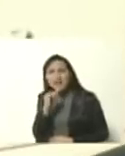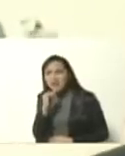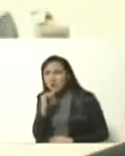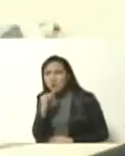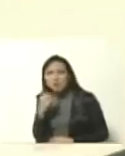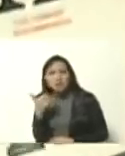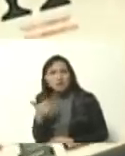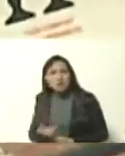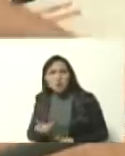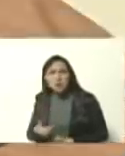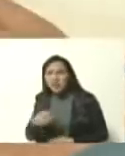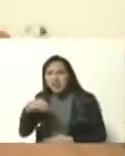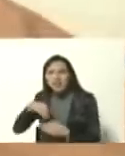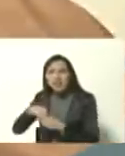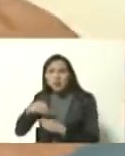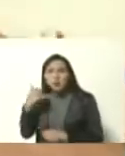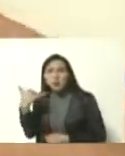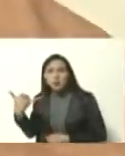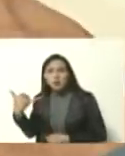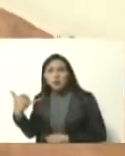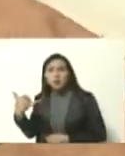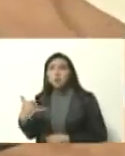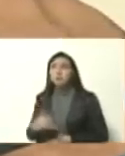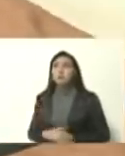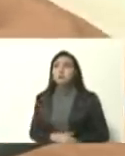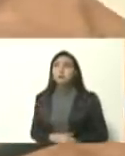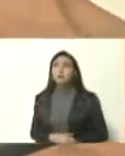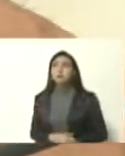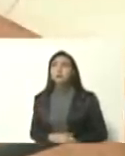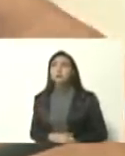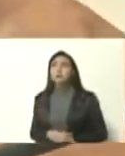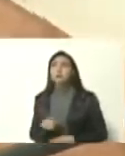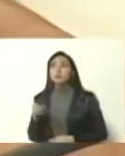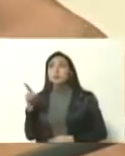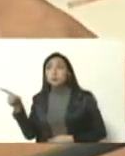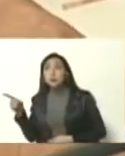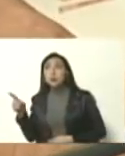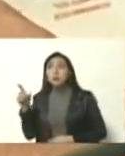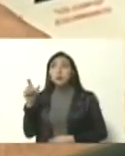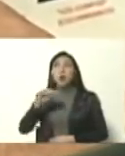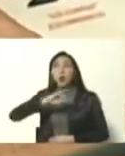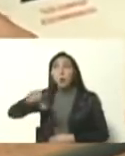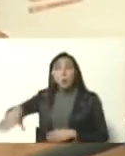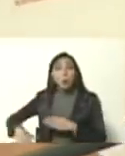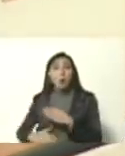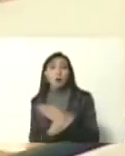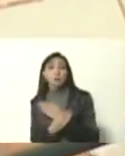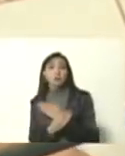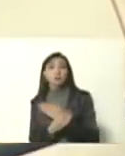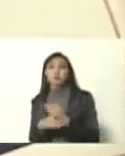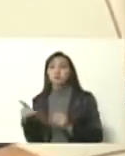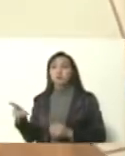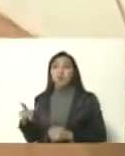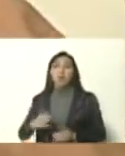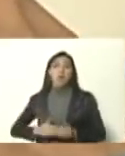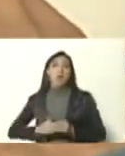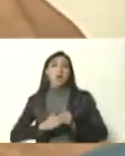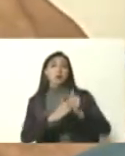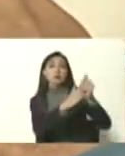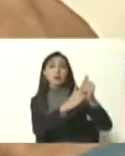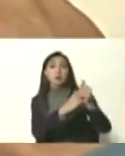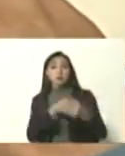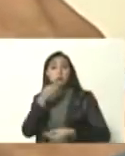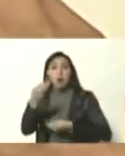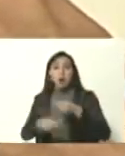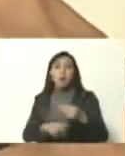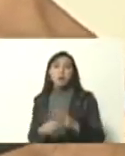valor. Y por supuesto, el lacayo de Leopoldo López, Juan Guaidó, era el jefe directo de la acción que se iba a cometer